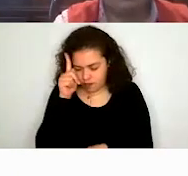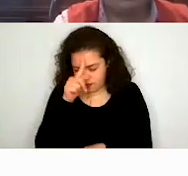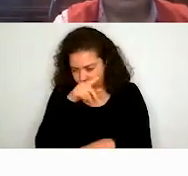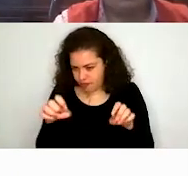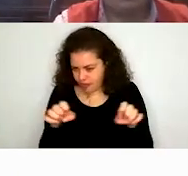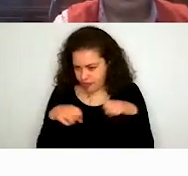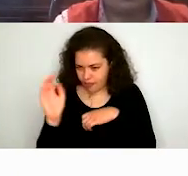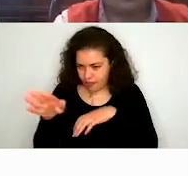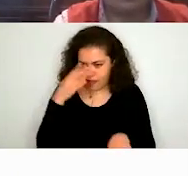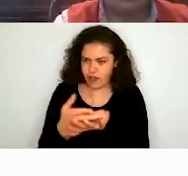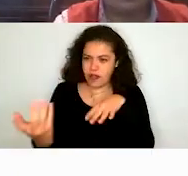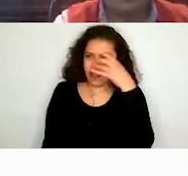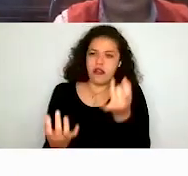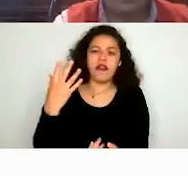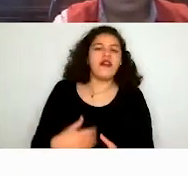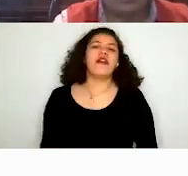incendio.